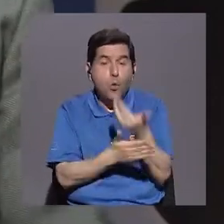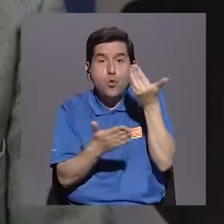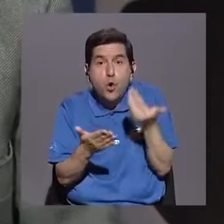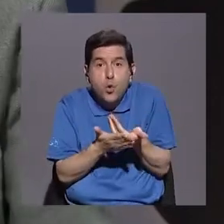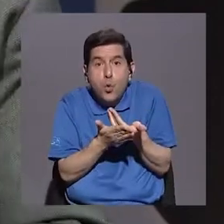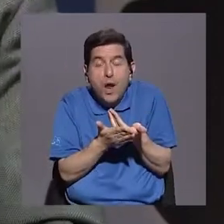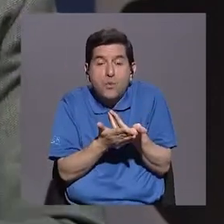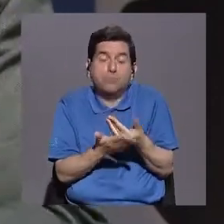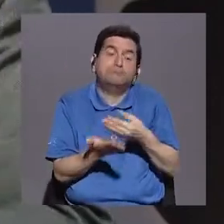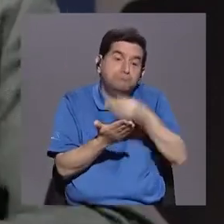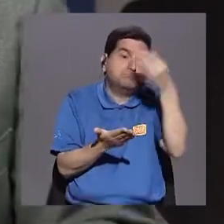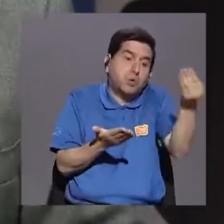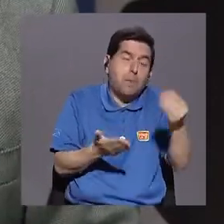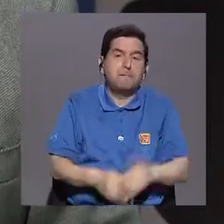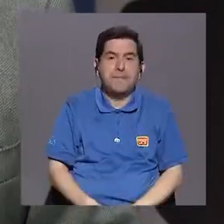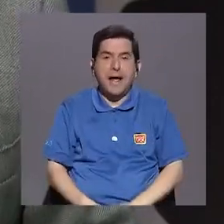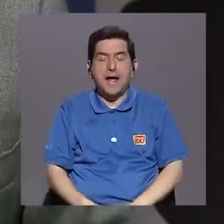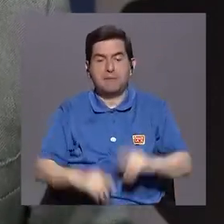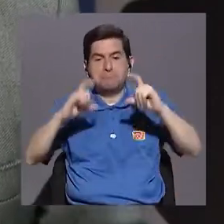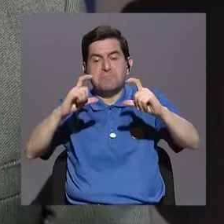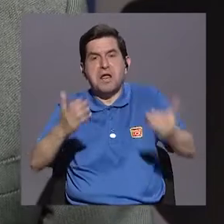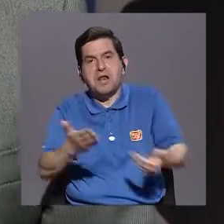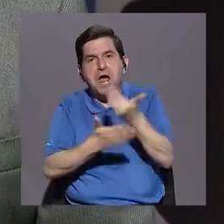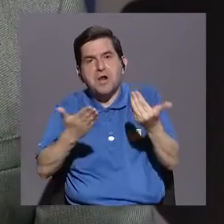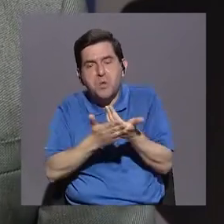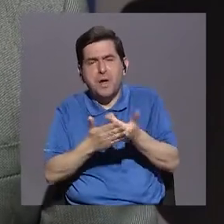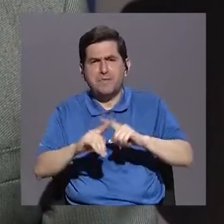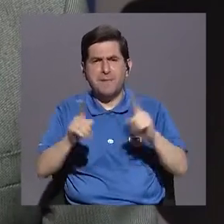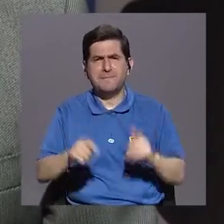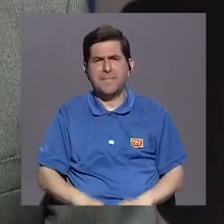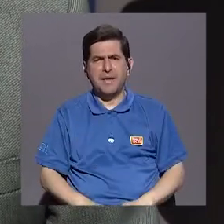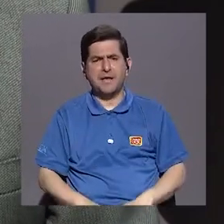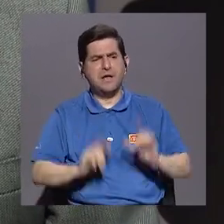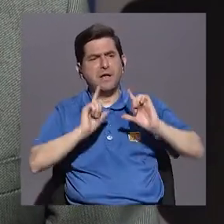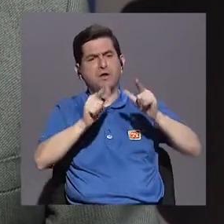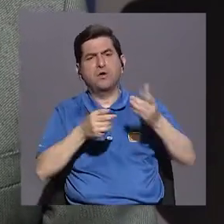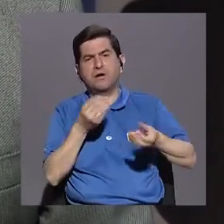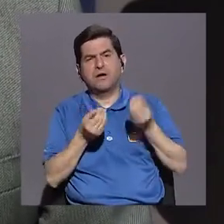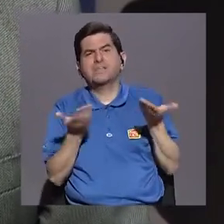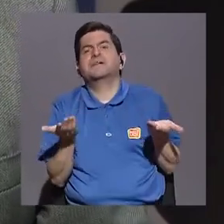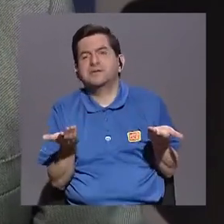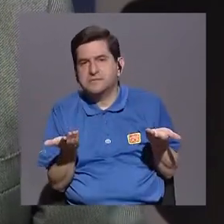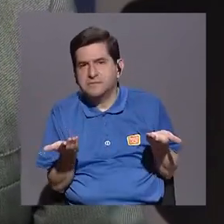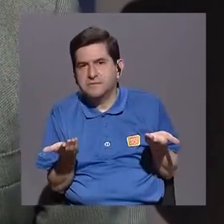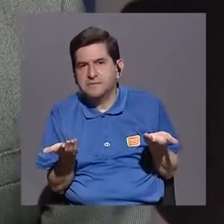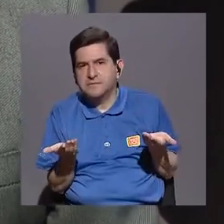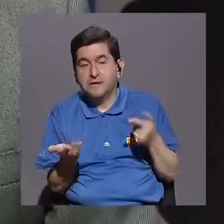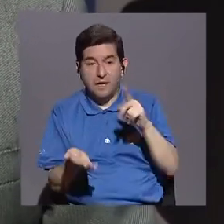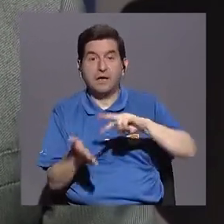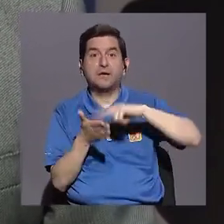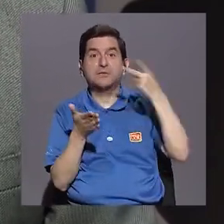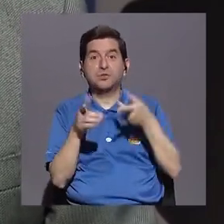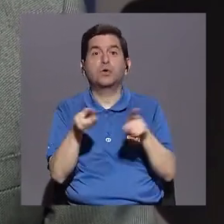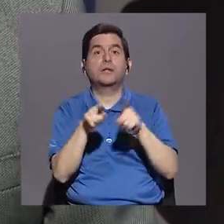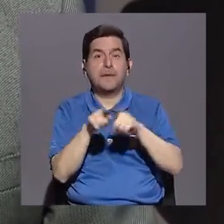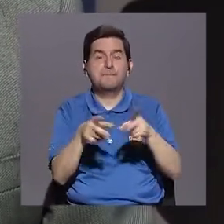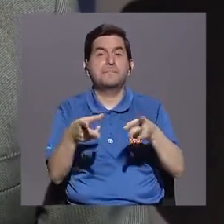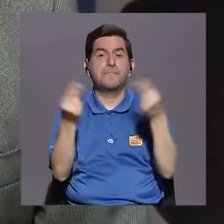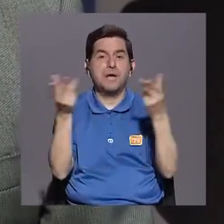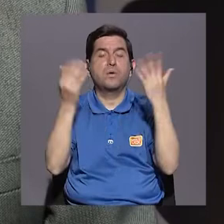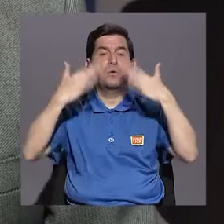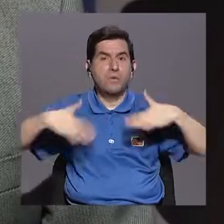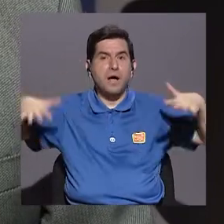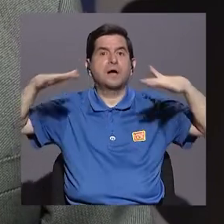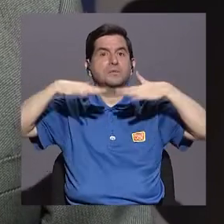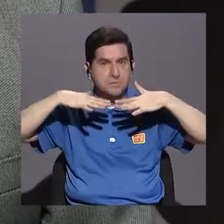habrá que comprar una pila nueva y ponerla pero y el desecho como se va a manejar eso lleva también un costo ecológico un